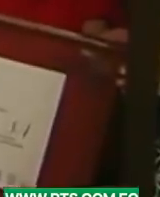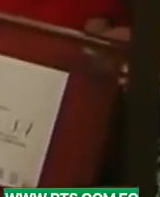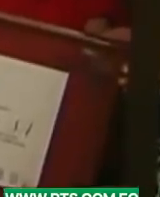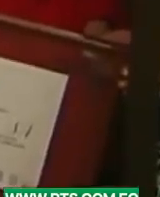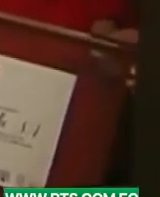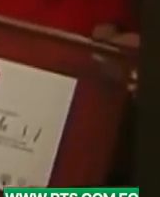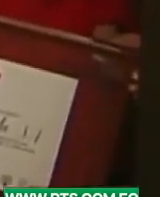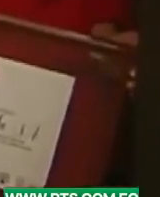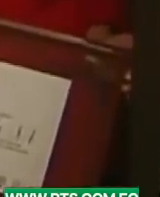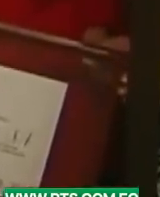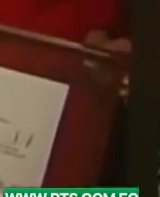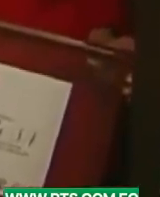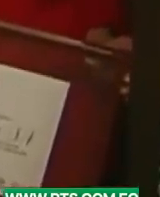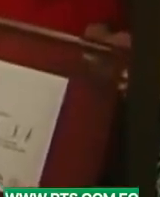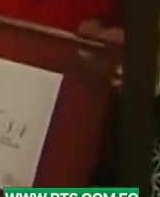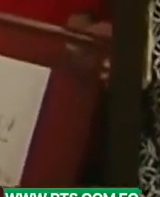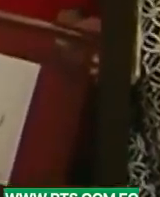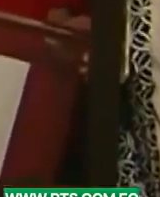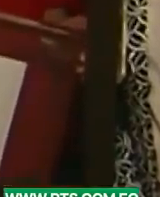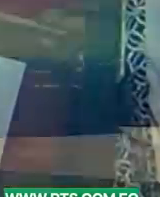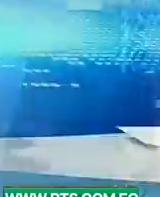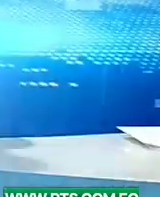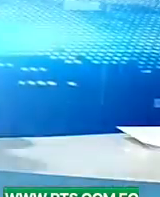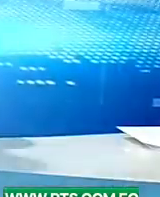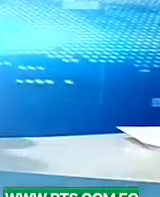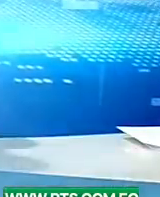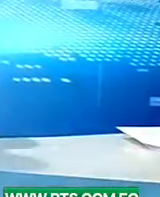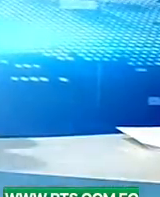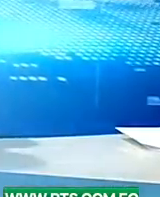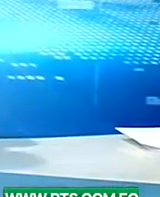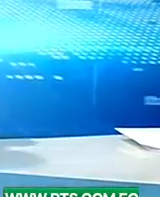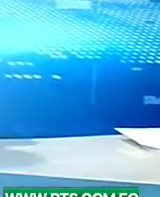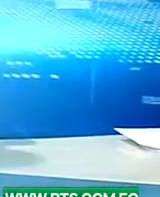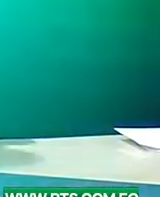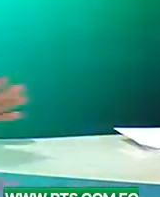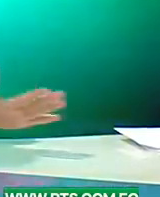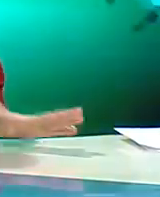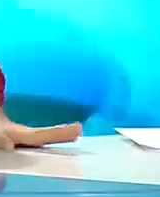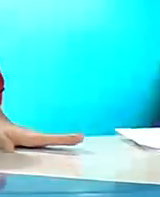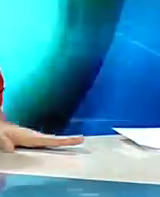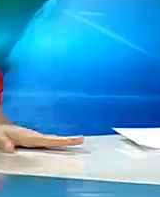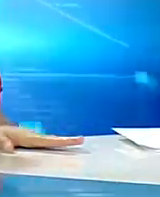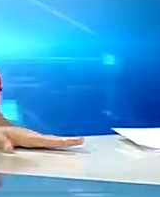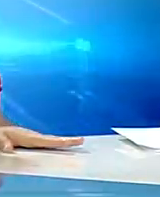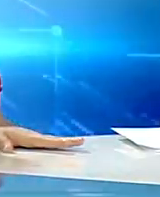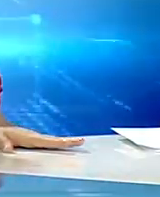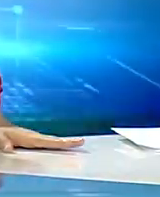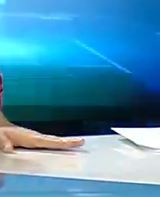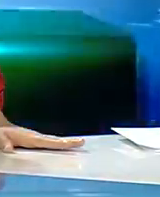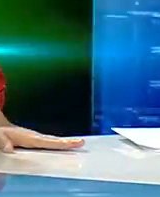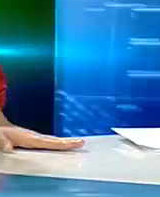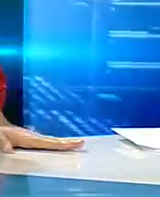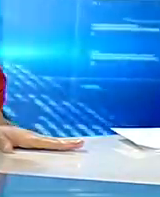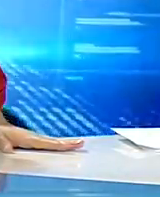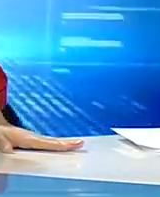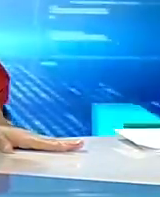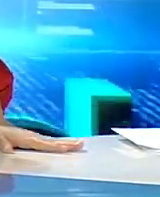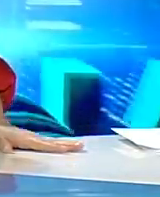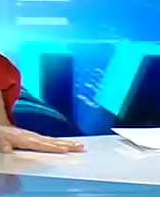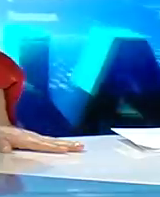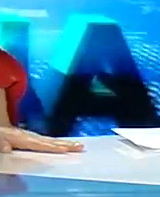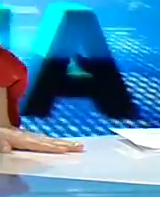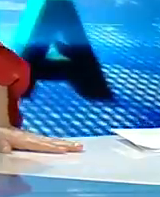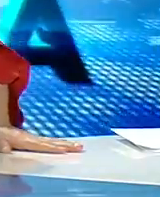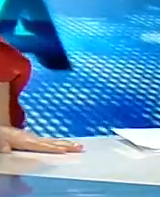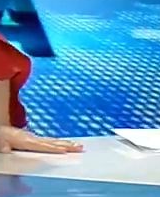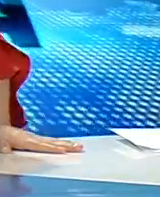humanización industrial, informó Jorge Escobar. Amigos, así nos despedimos, no sin antes invitarlos para que